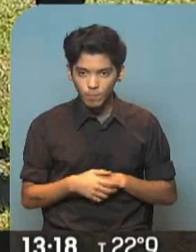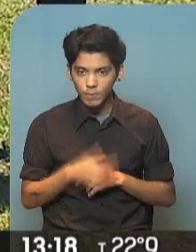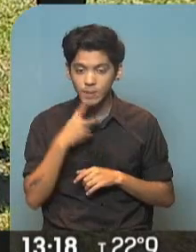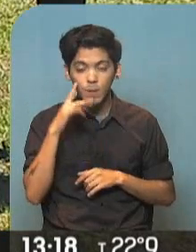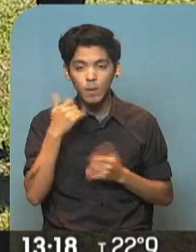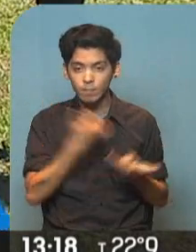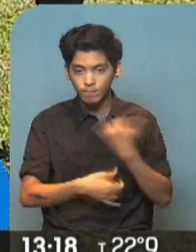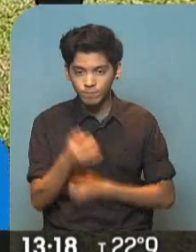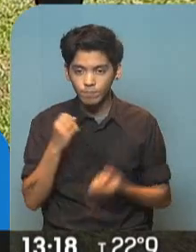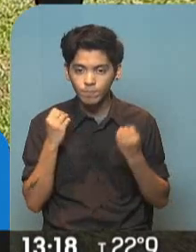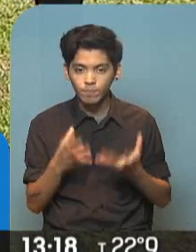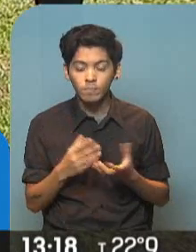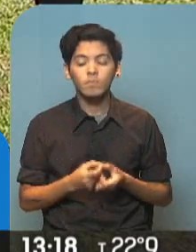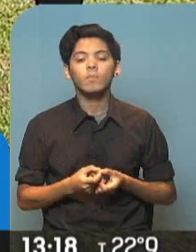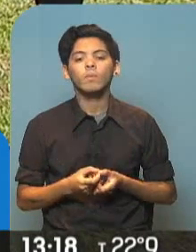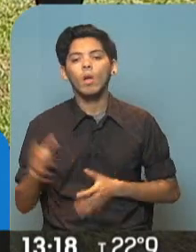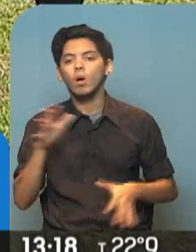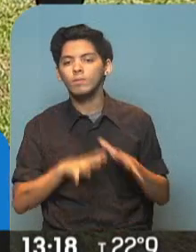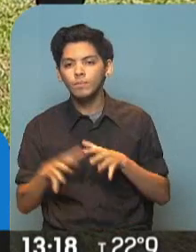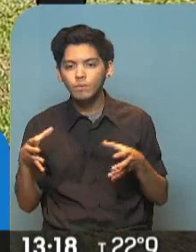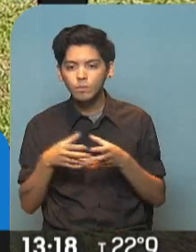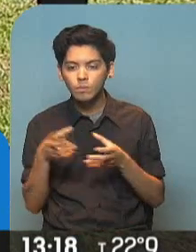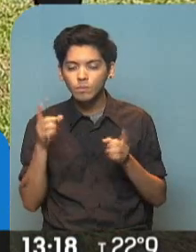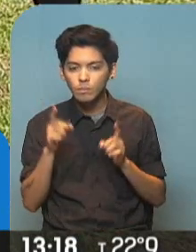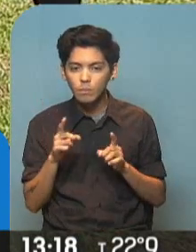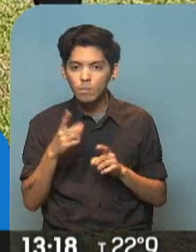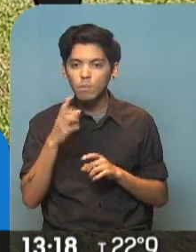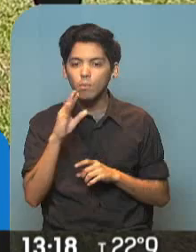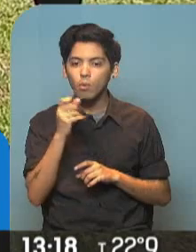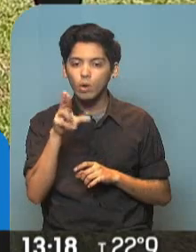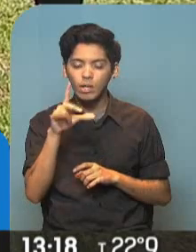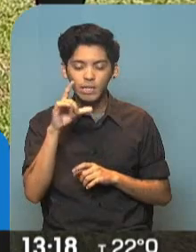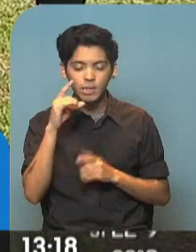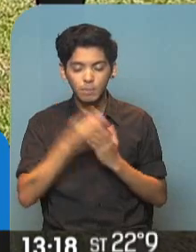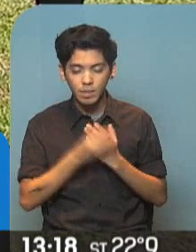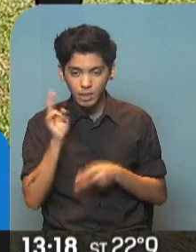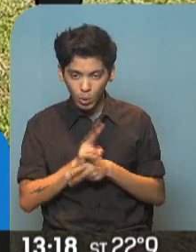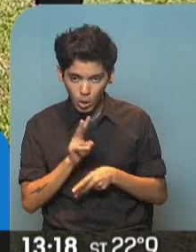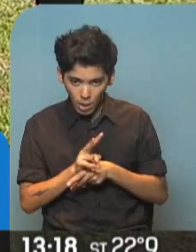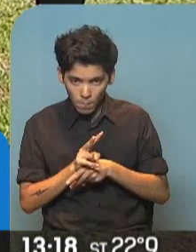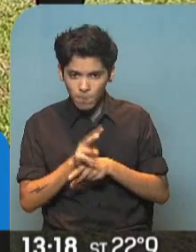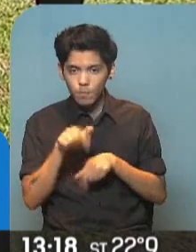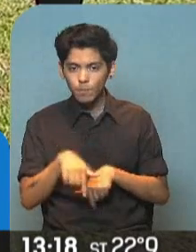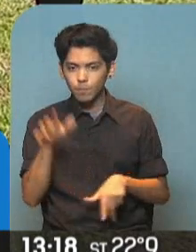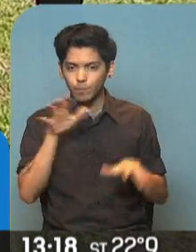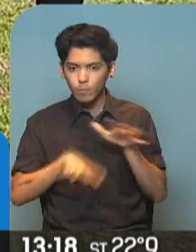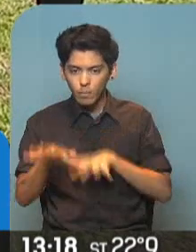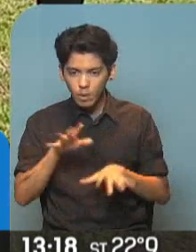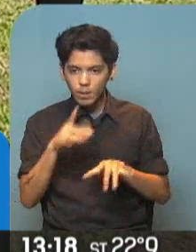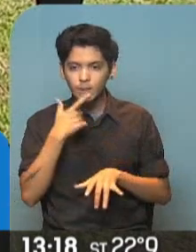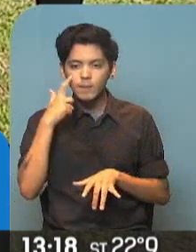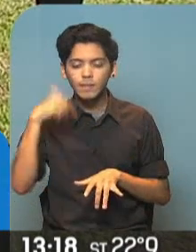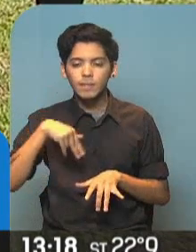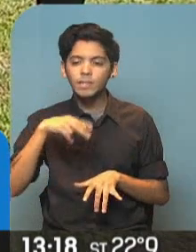muchos días. Muchísimas gracias, Mavi. La ministra de Seguridad, Patricia Bullrich, está dando detalles de este operativo sin zacate, en el que